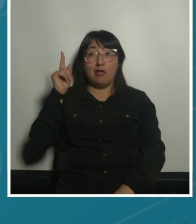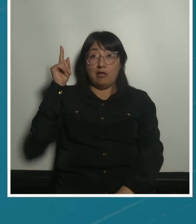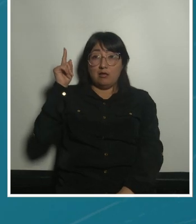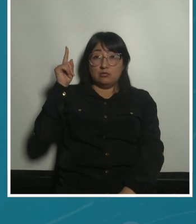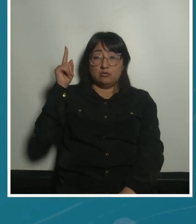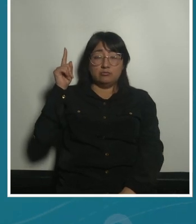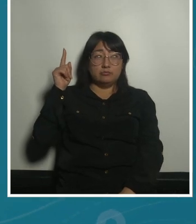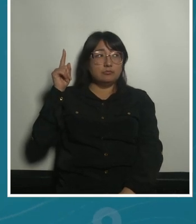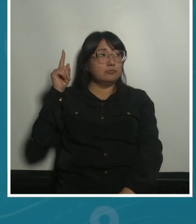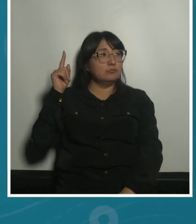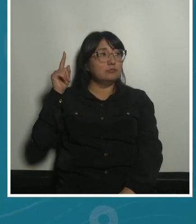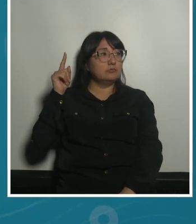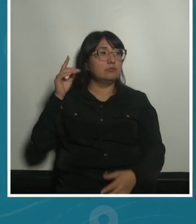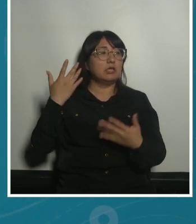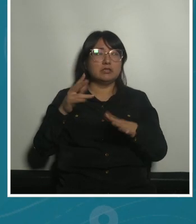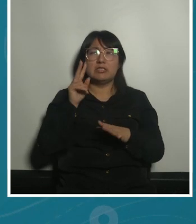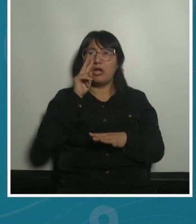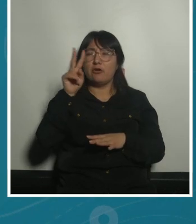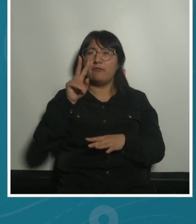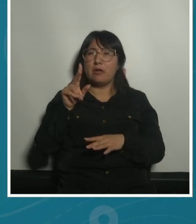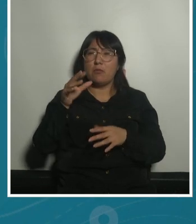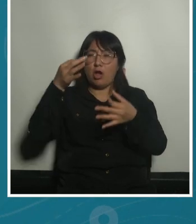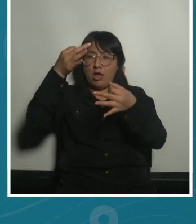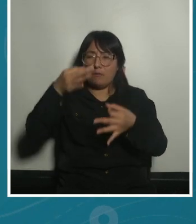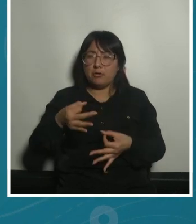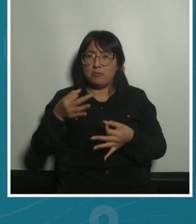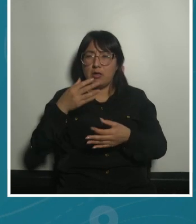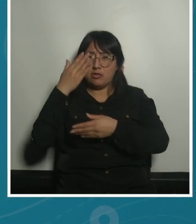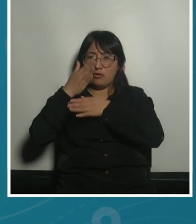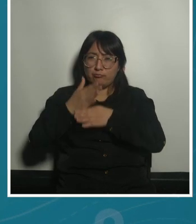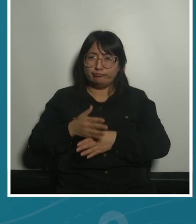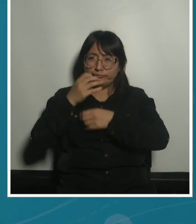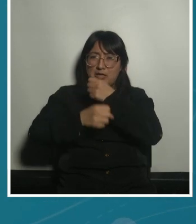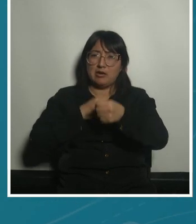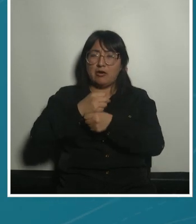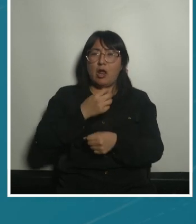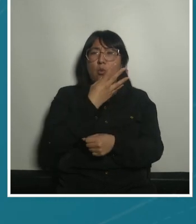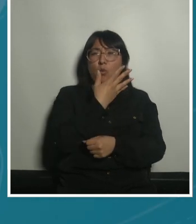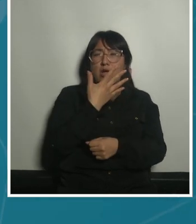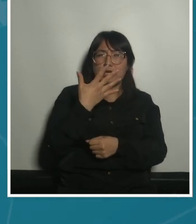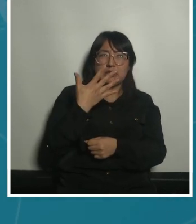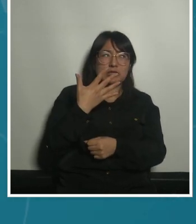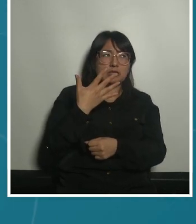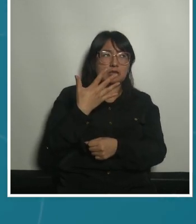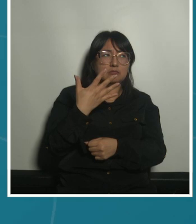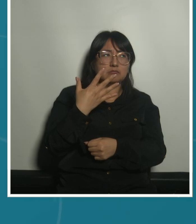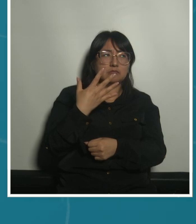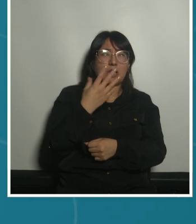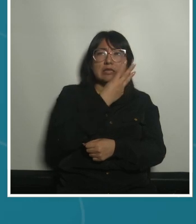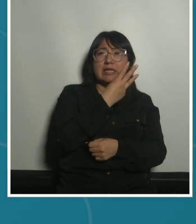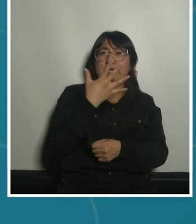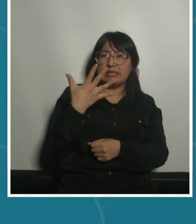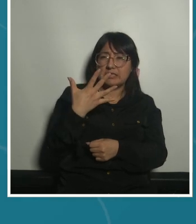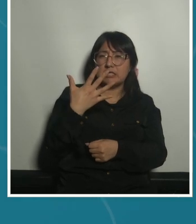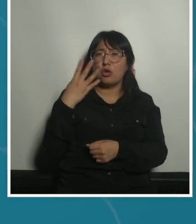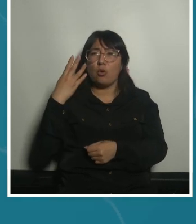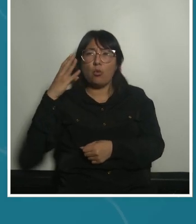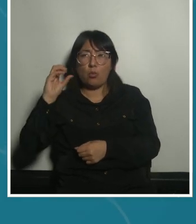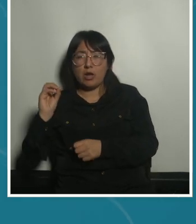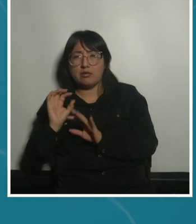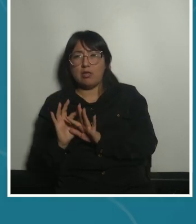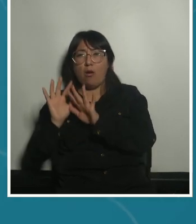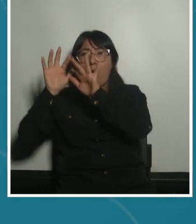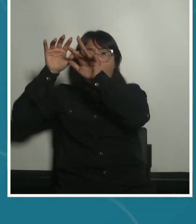viendo, en un promedio tenemos anual 35-40 marejadas con alturas de